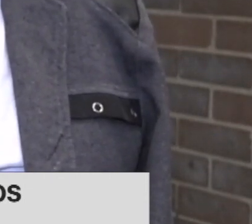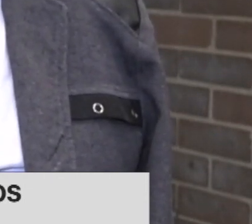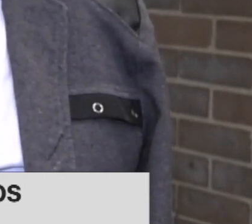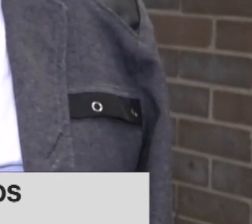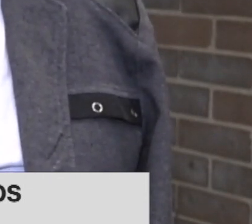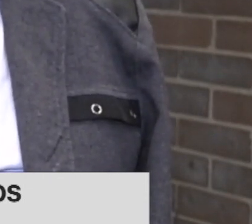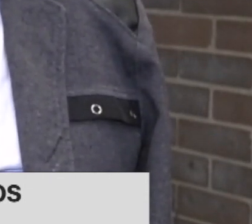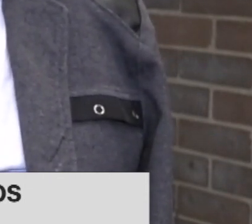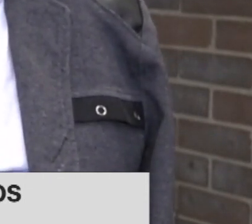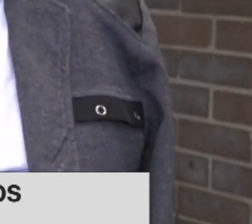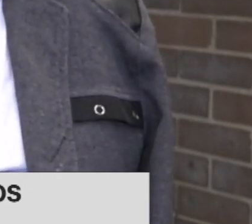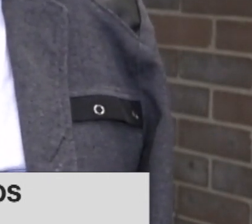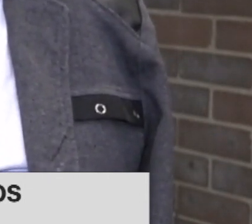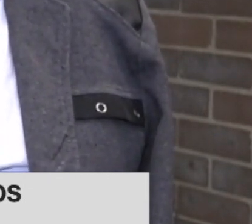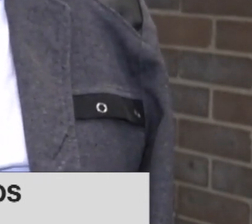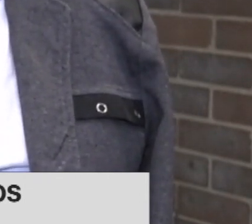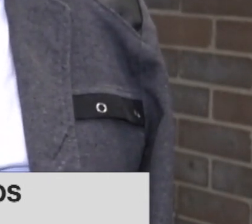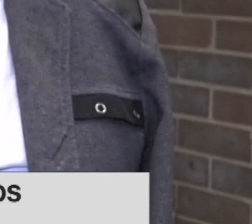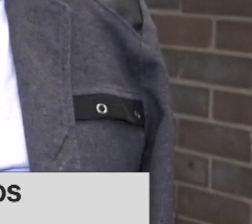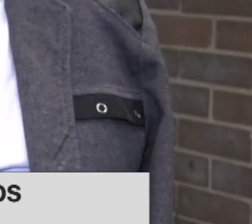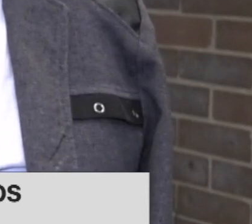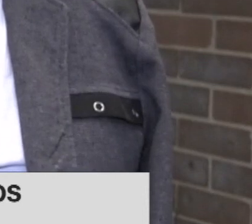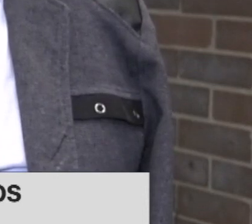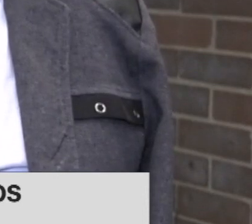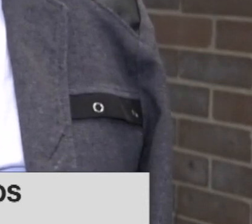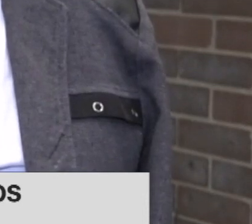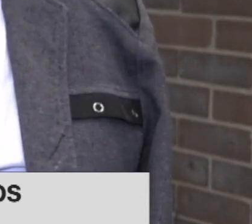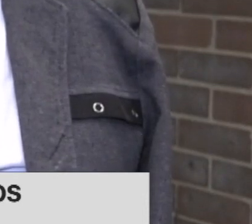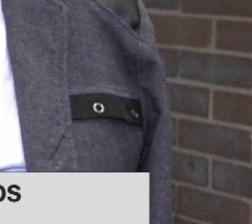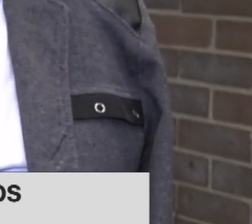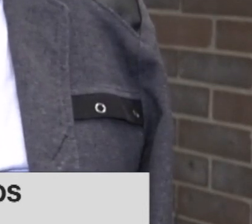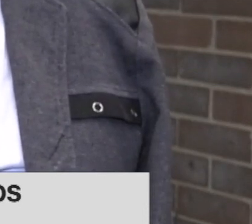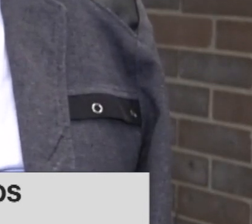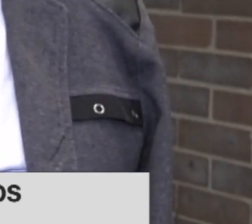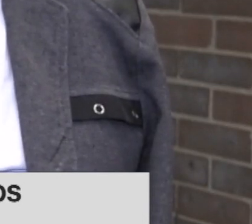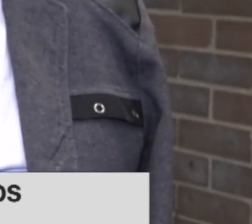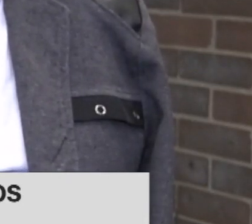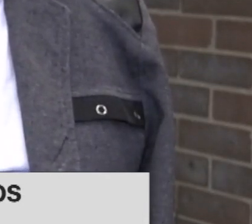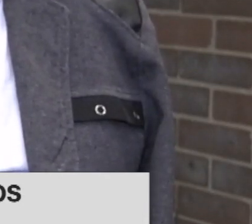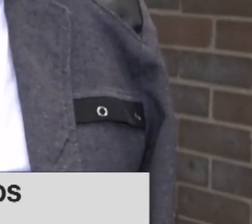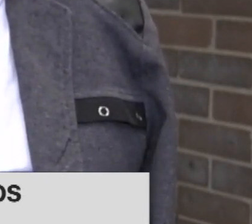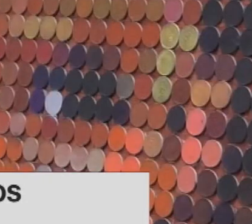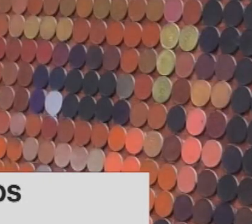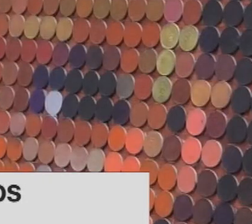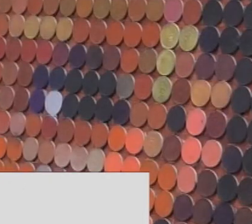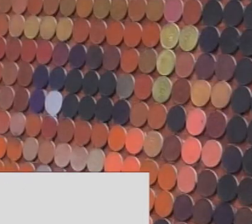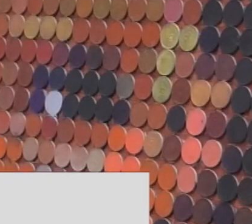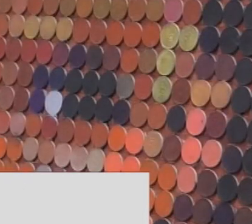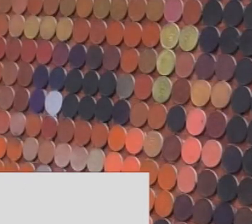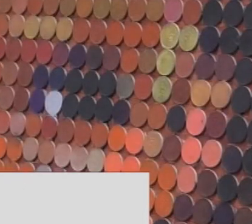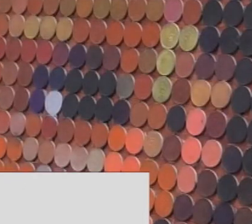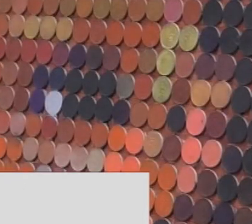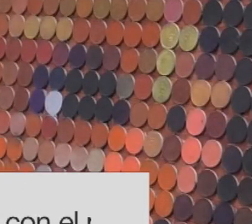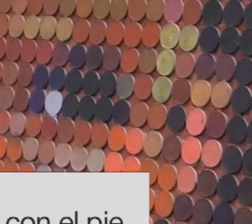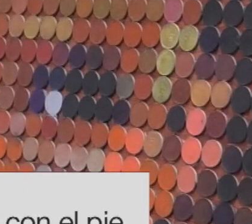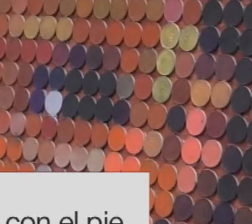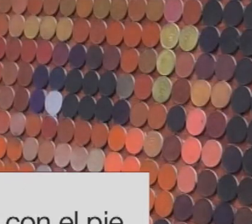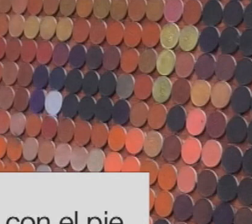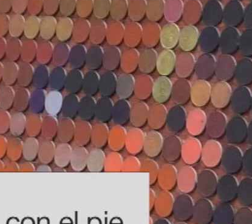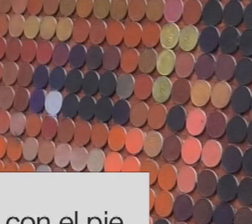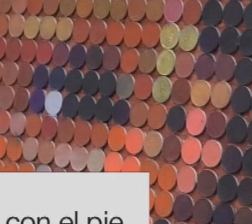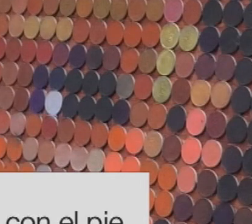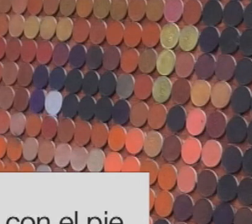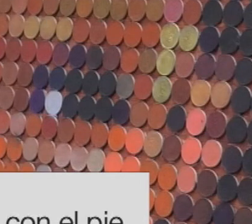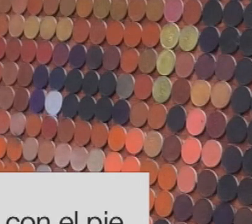cualquier limitación que tengamos nosotros, podemos salir adelante con esfuerzo y dedicación. La exposición para nosotros, para